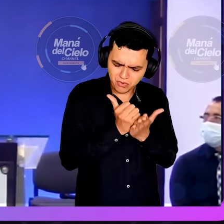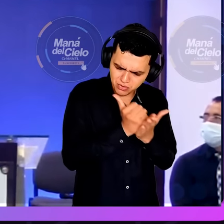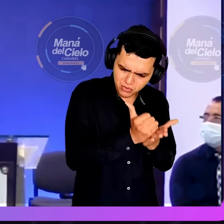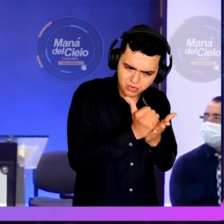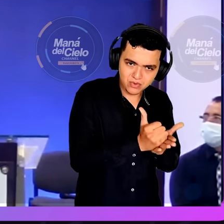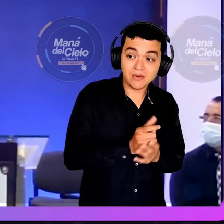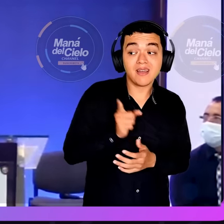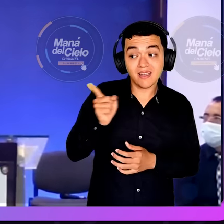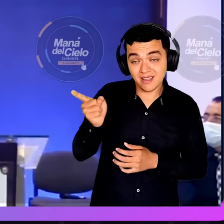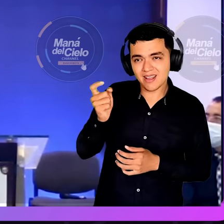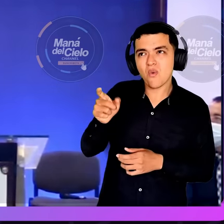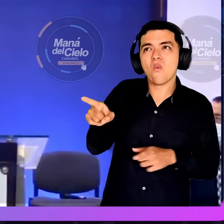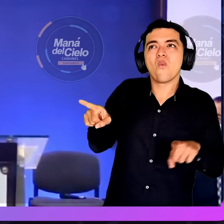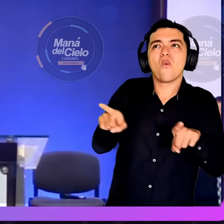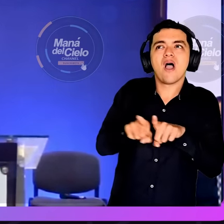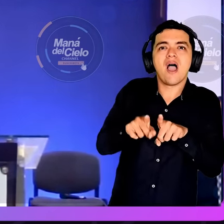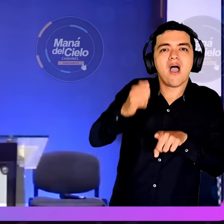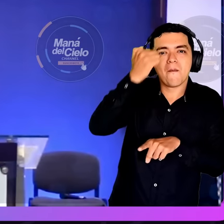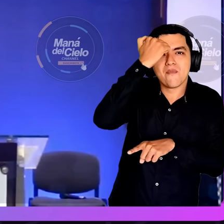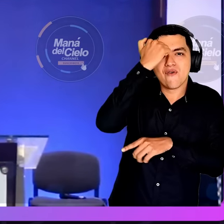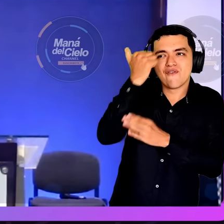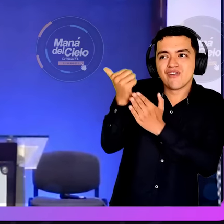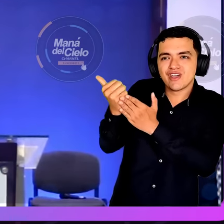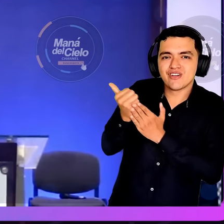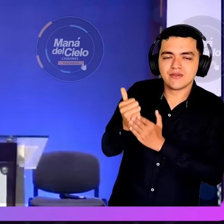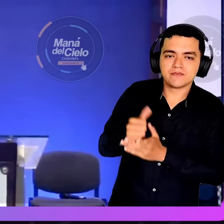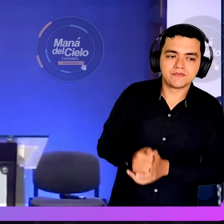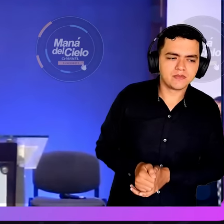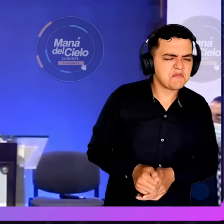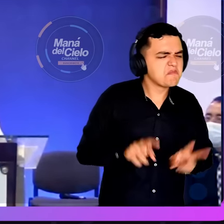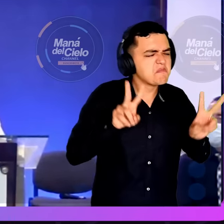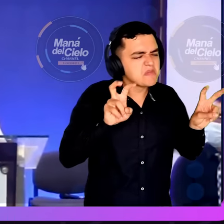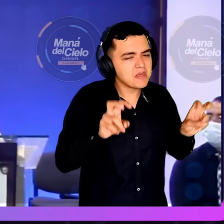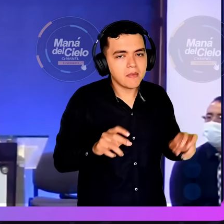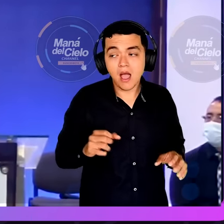simplemente, a ver, ¿sobre qué quieres predicar? A ver, yo te ayudo. Él fue mi maestro.